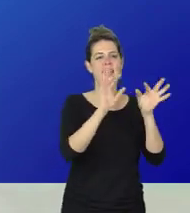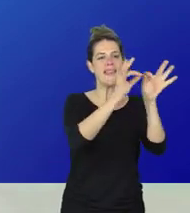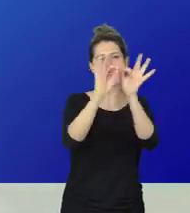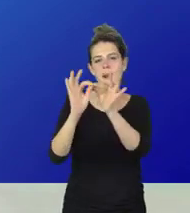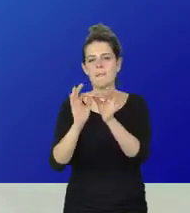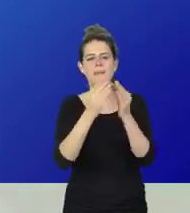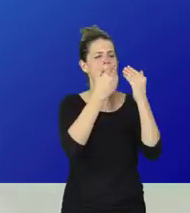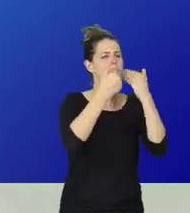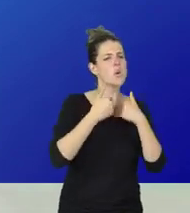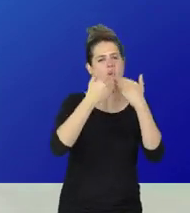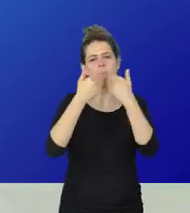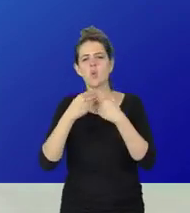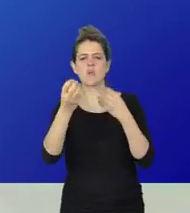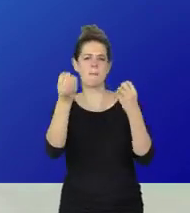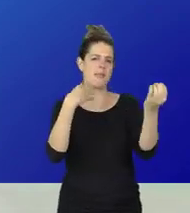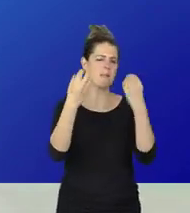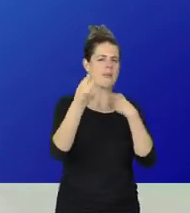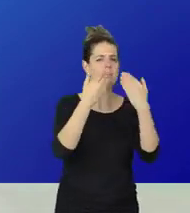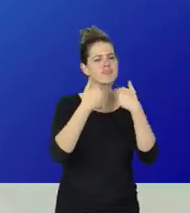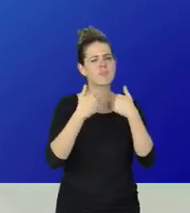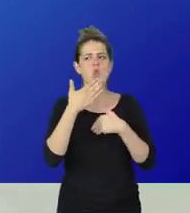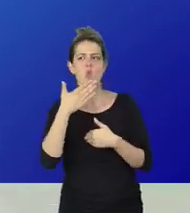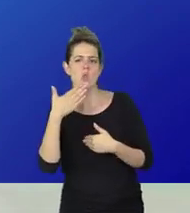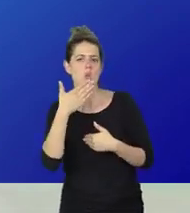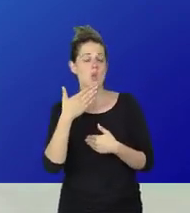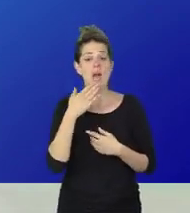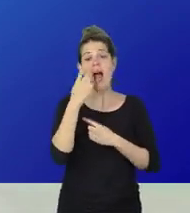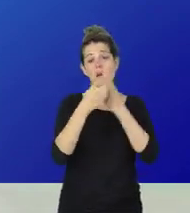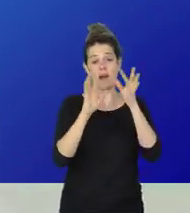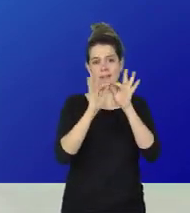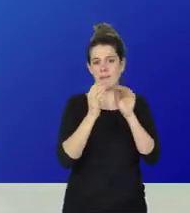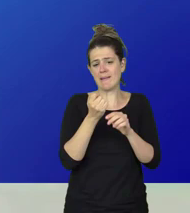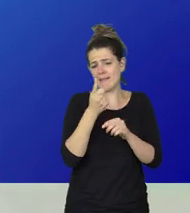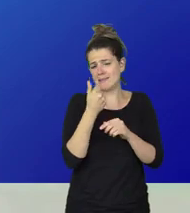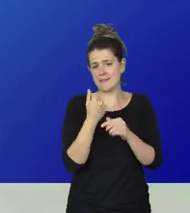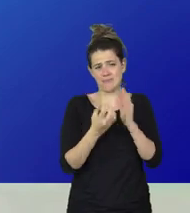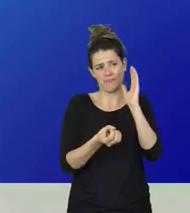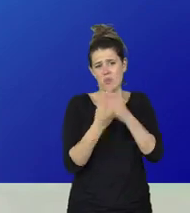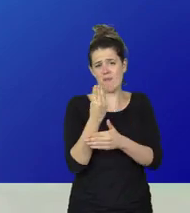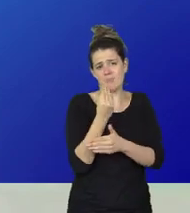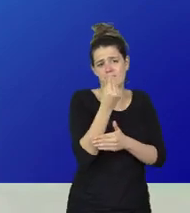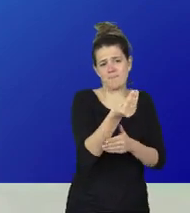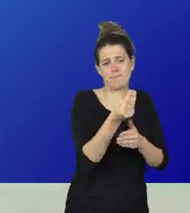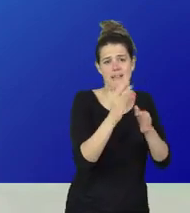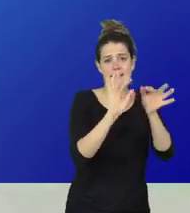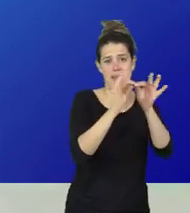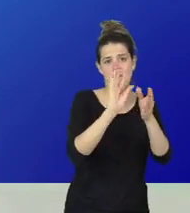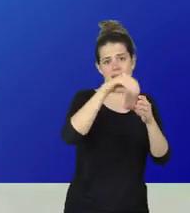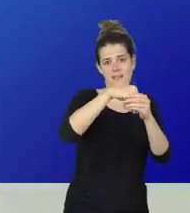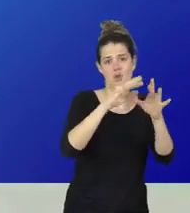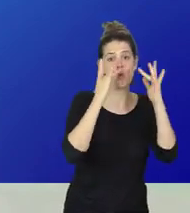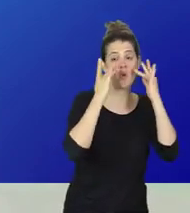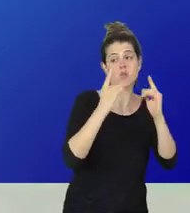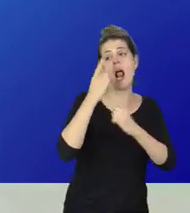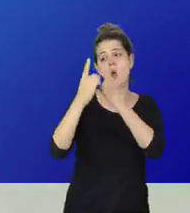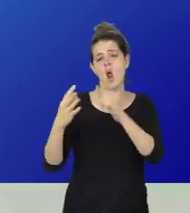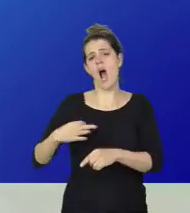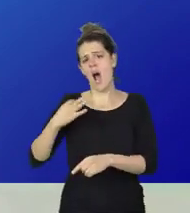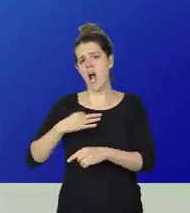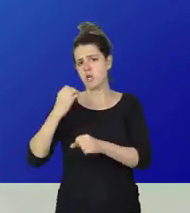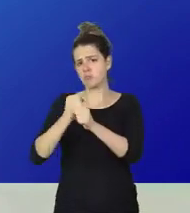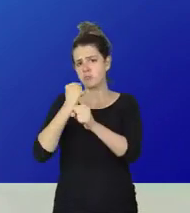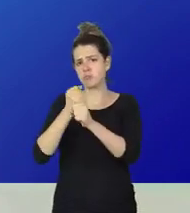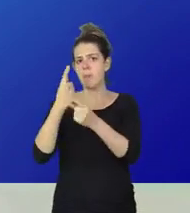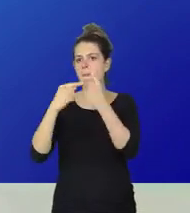un montón de consultas de intérpretes, que muchas habían recién empezado a trabajar en el espacio educativo, otras hace muchos años,